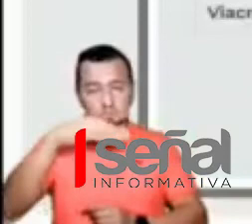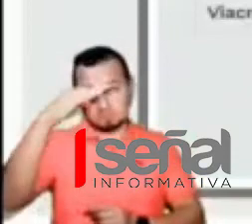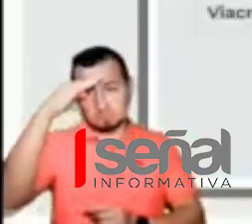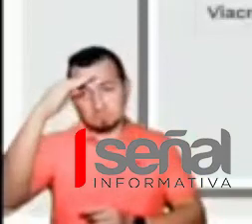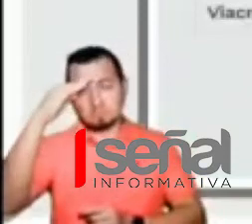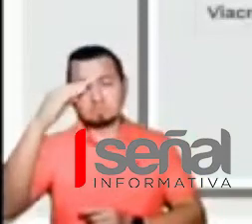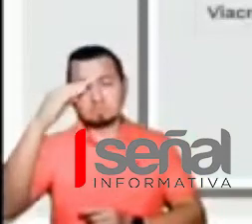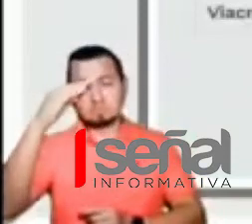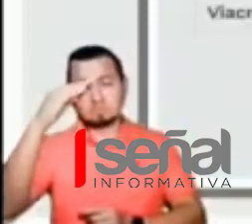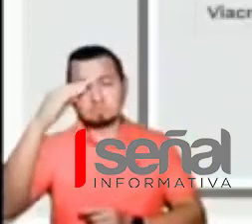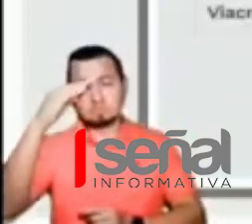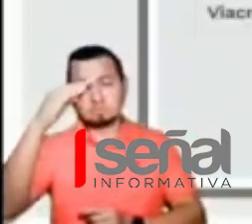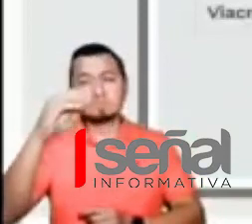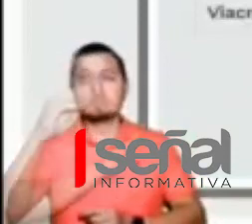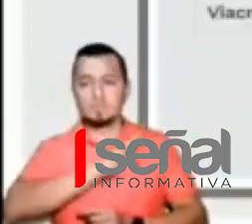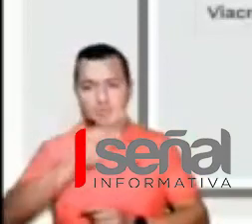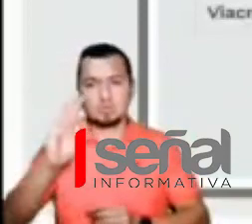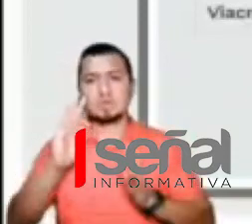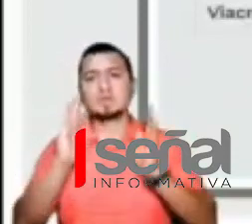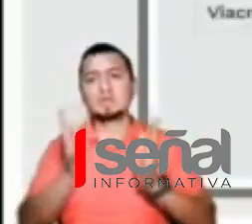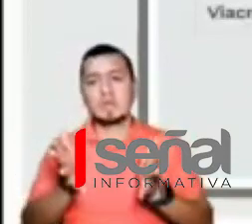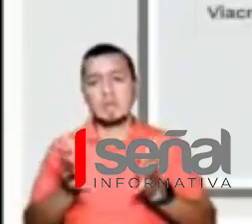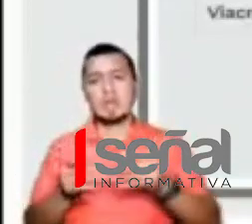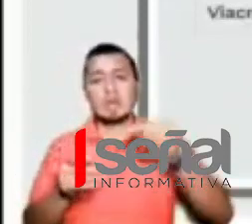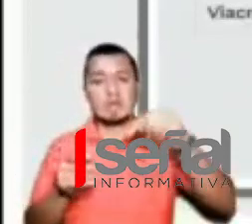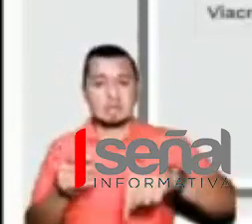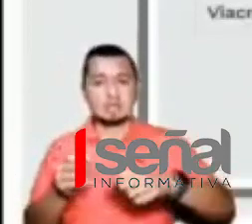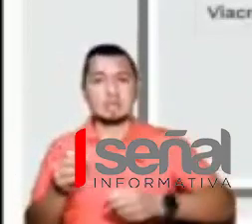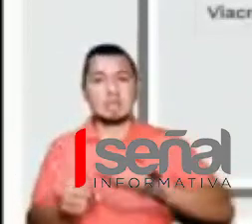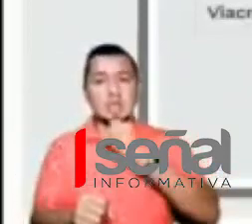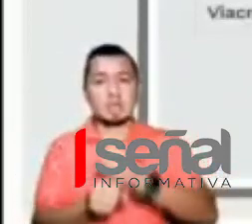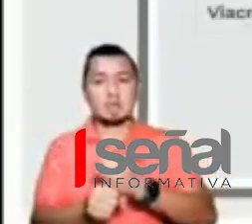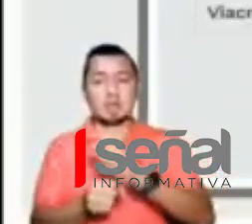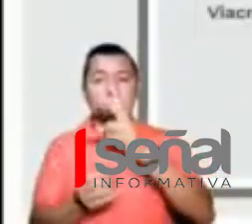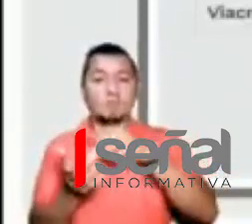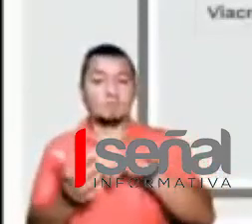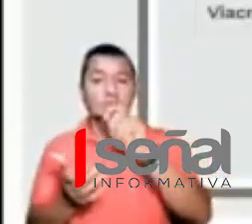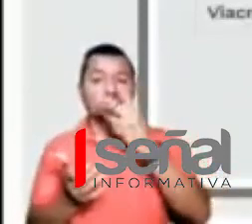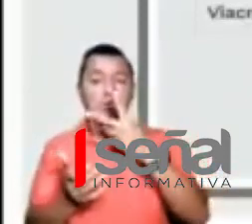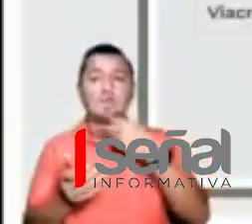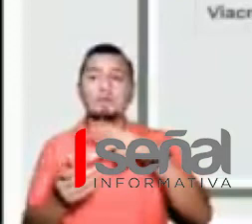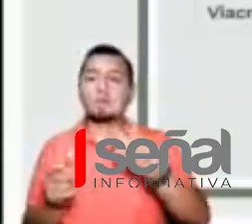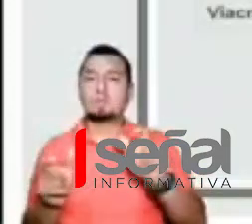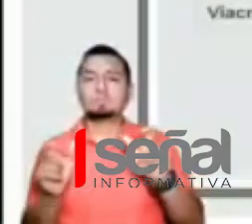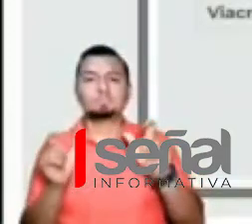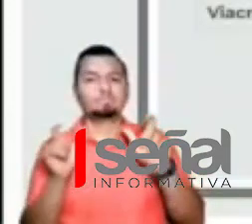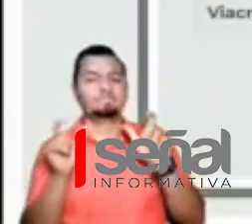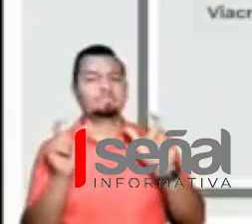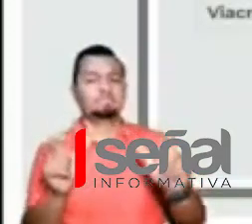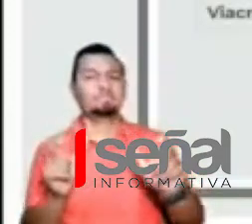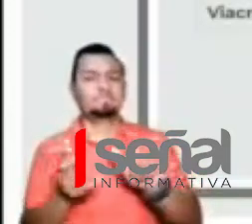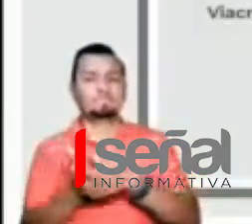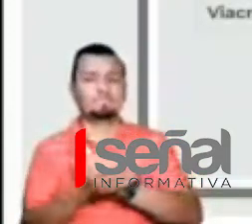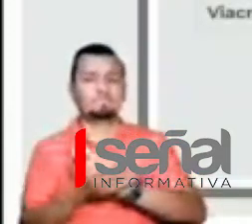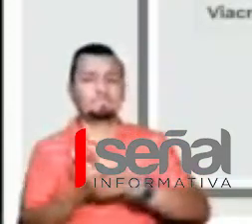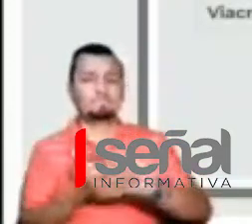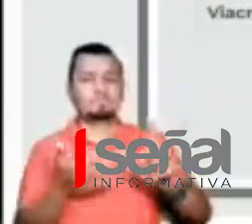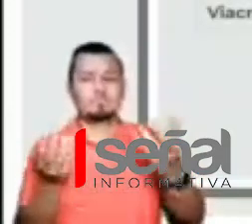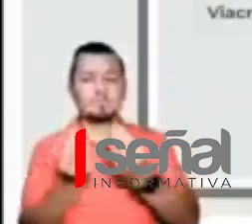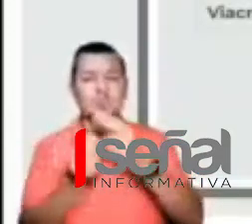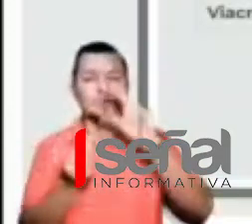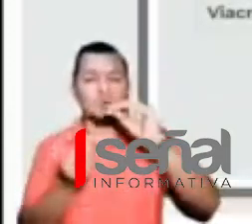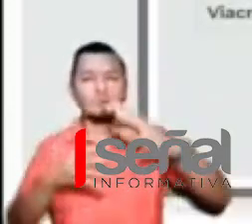a los 7 templos. Y este año se está autorizando que sí puedan realizarse estas